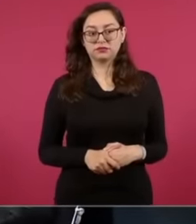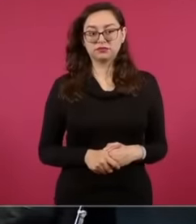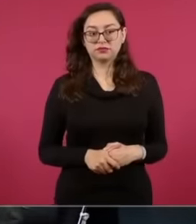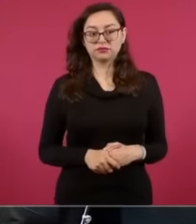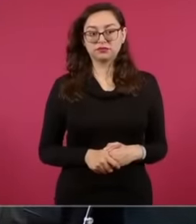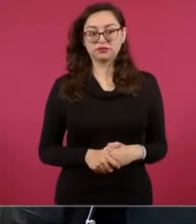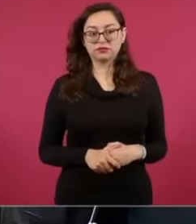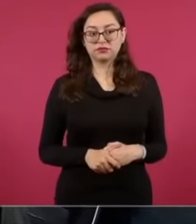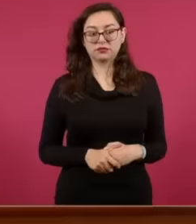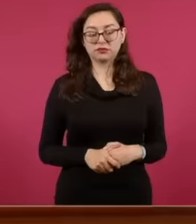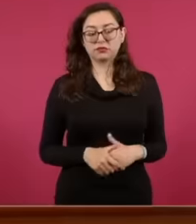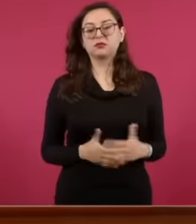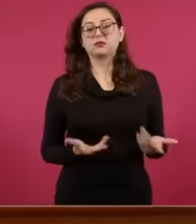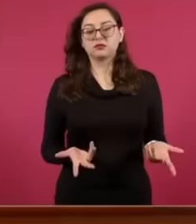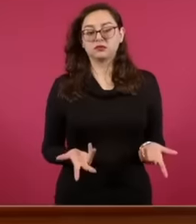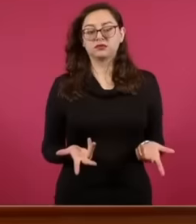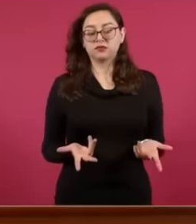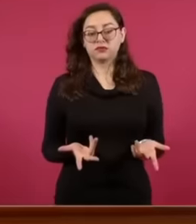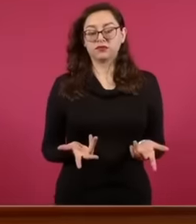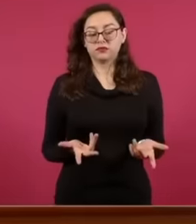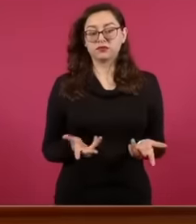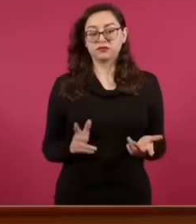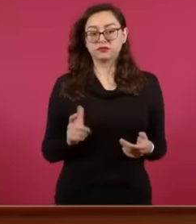19.75 está. 19, sí.